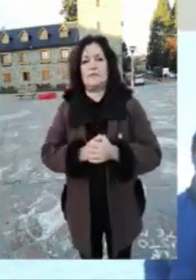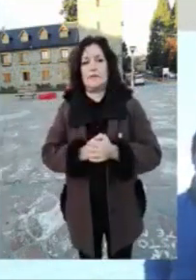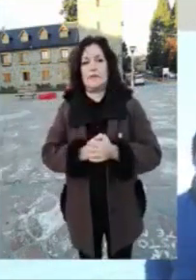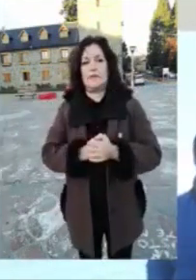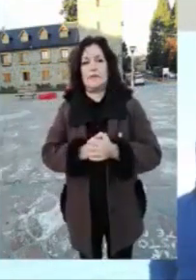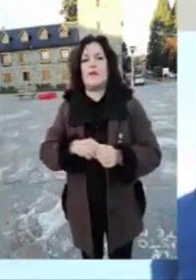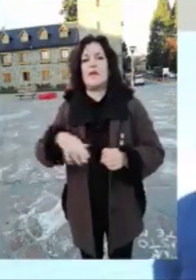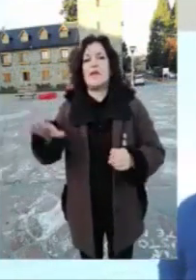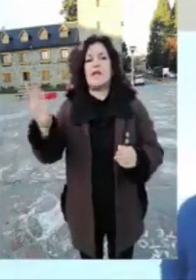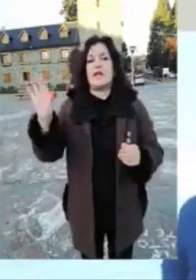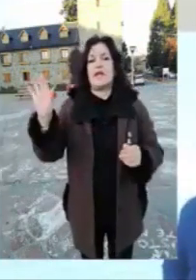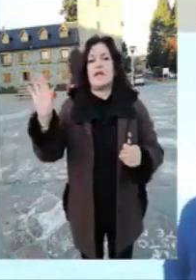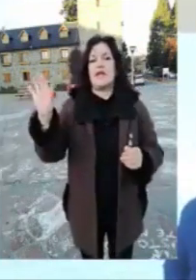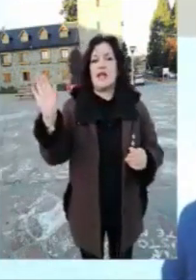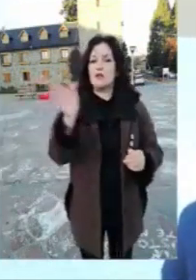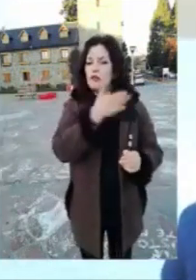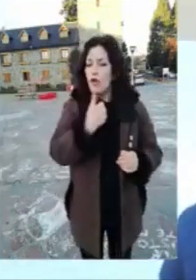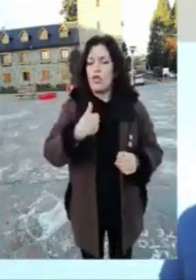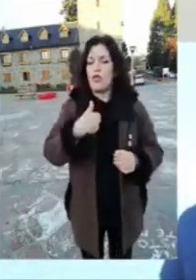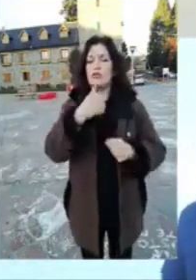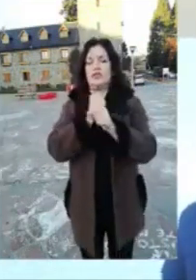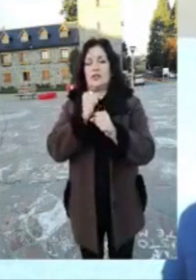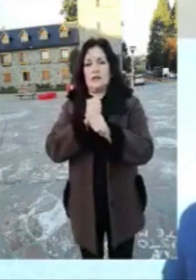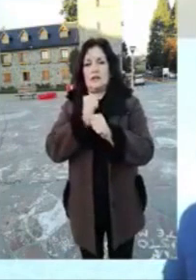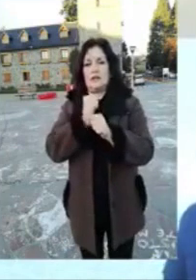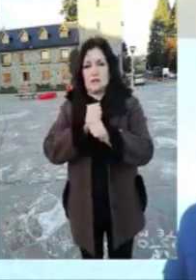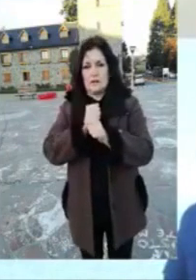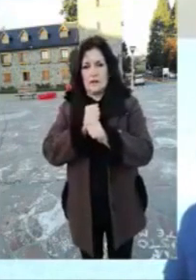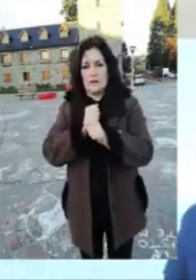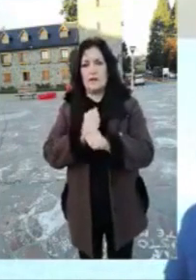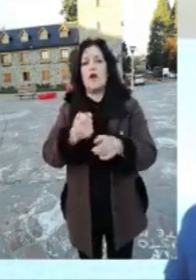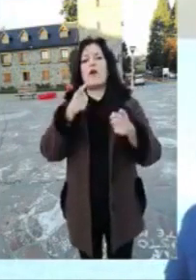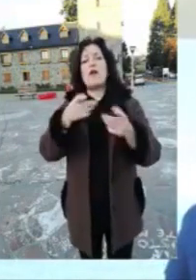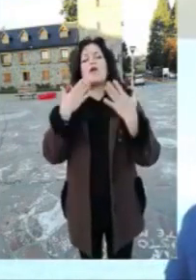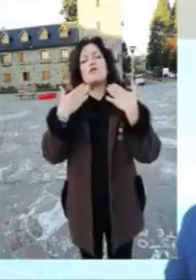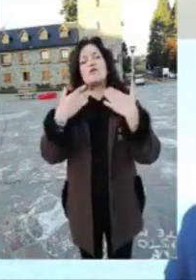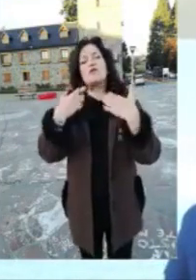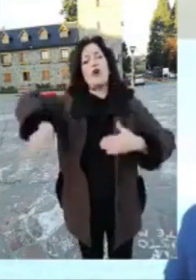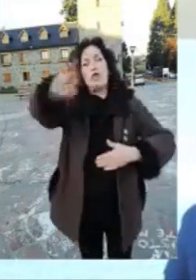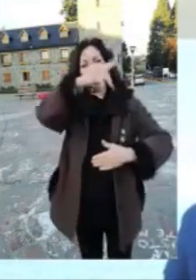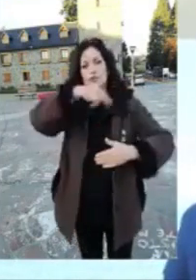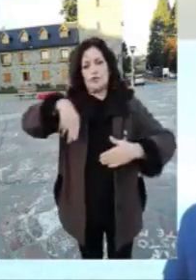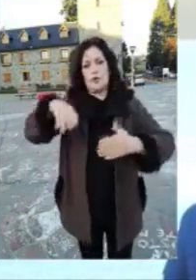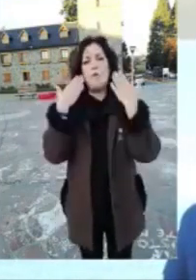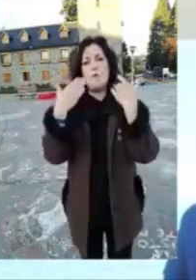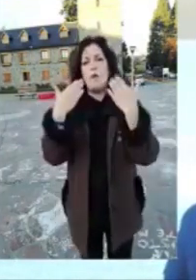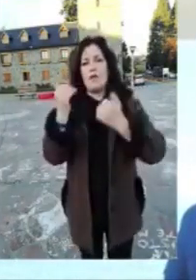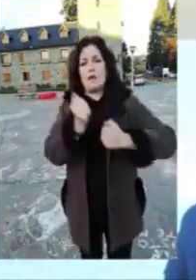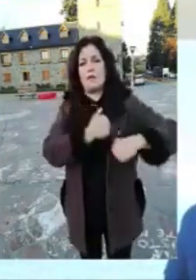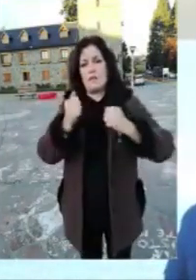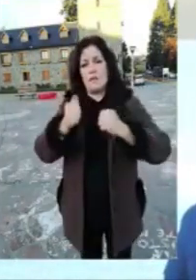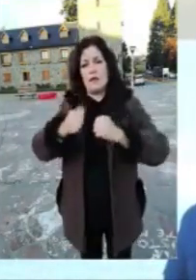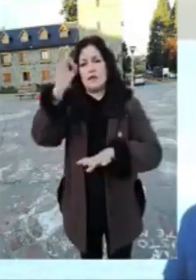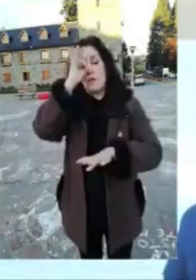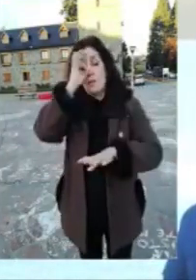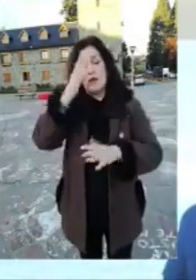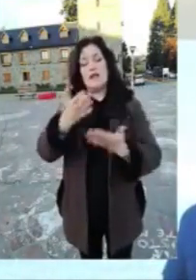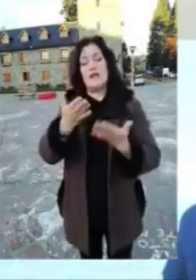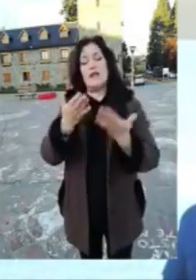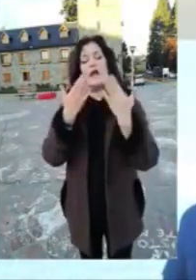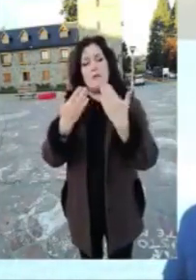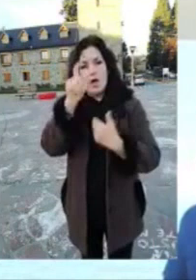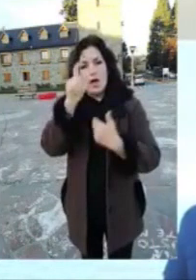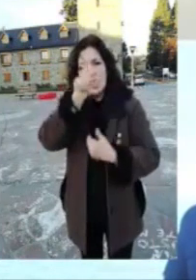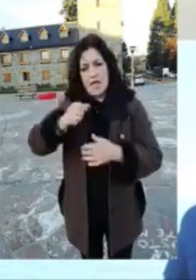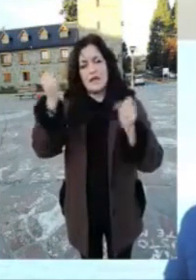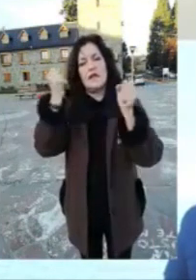creo que lo estamos haciendo a todo el pueblo el 80 de que somos capaces los del sector político de bariloche tratando